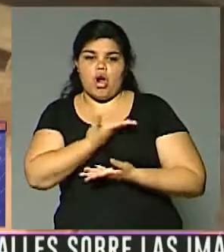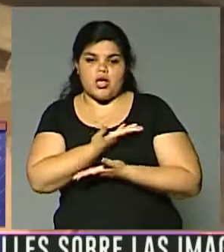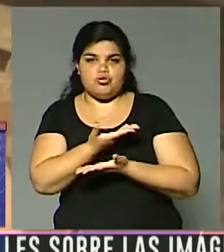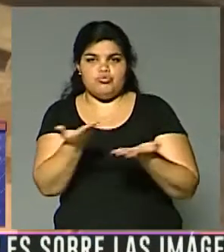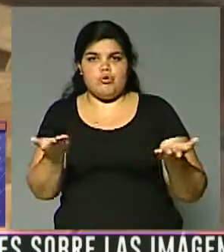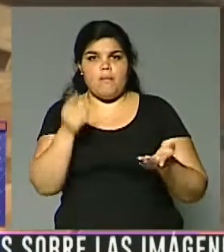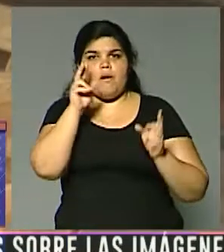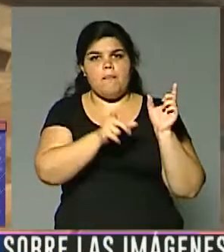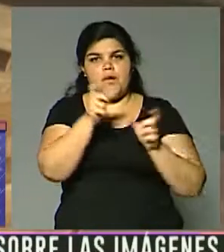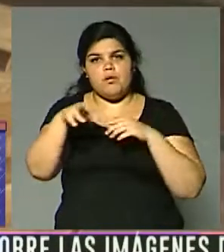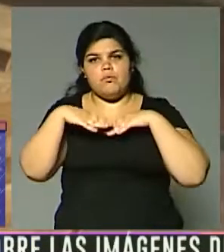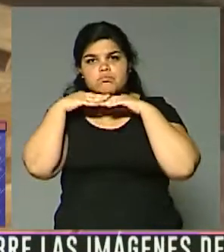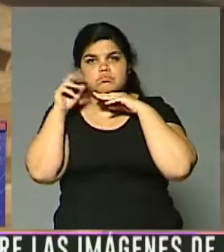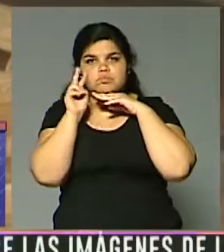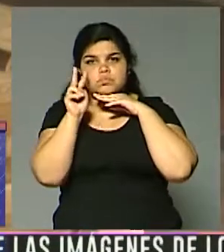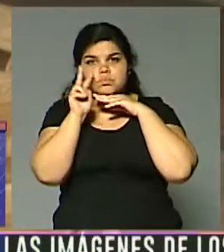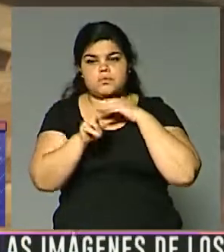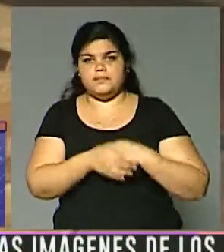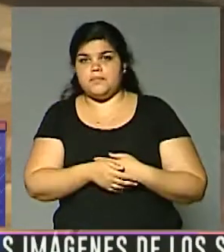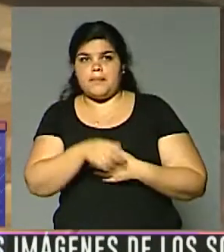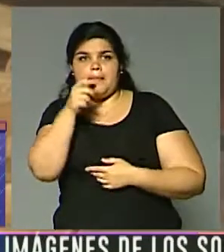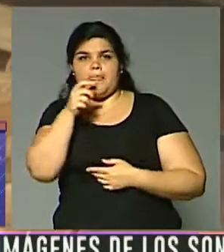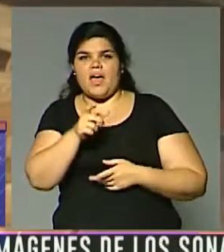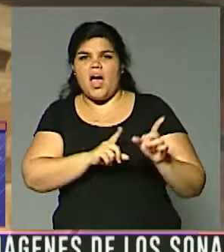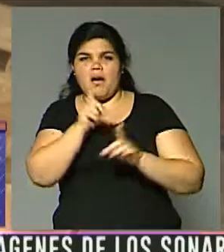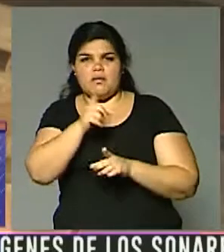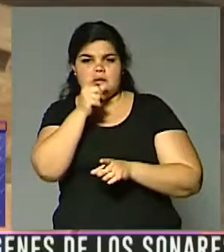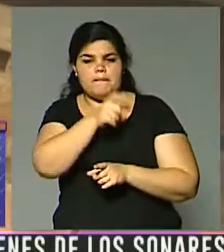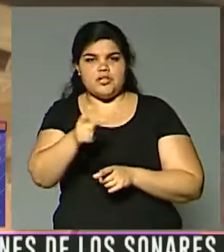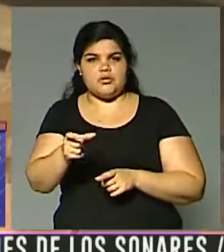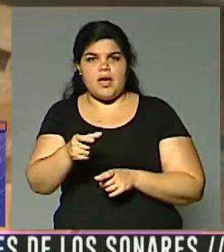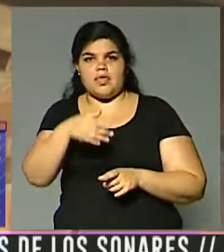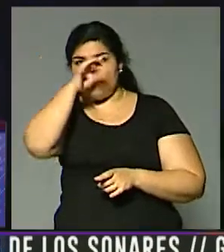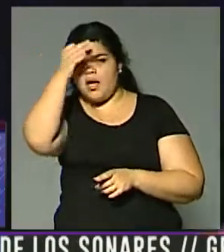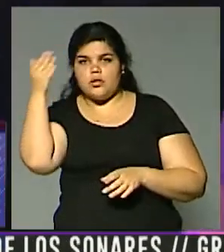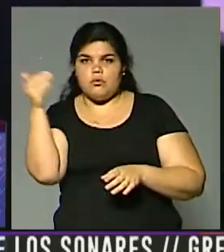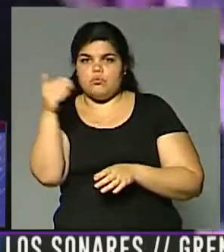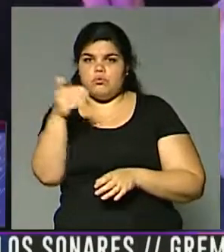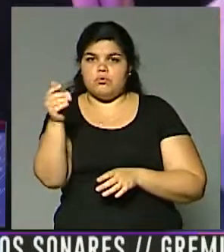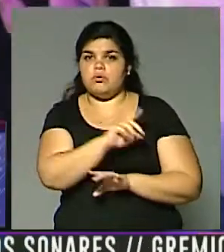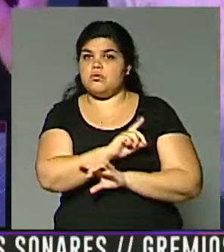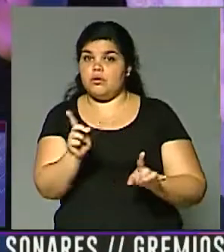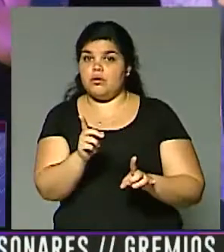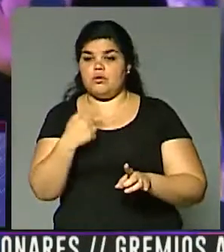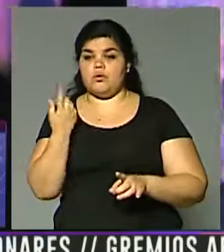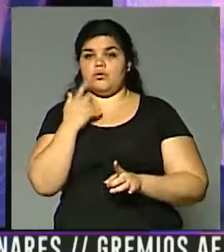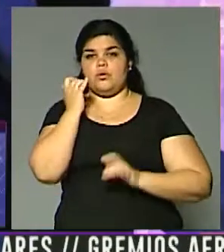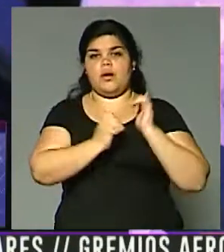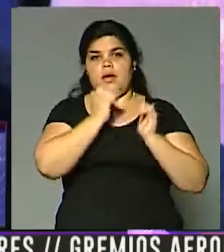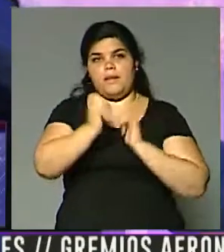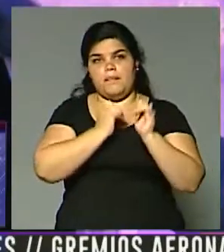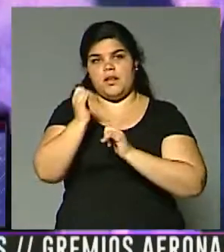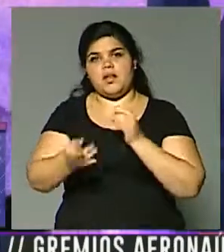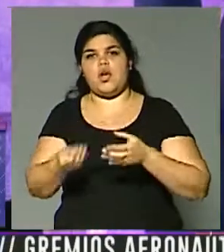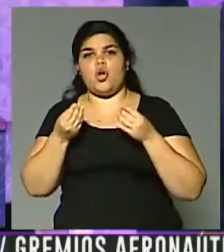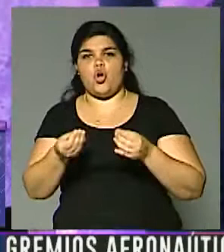hay mucha gente que no tiene ese acceso a venir al teatro nosotros le explicamos cómo son las partes